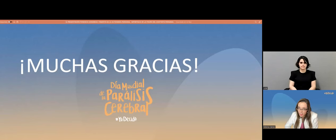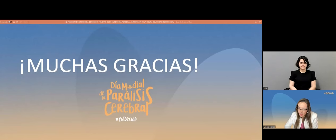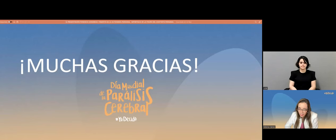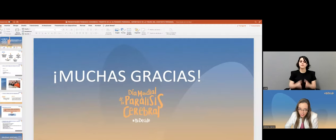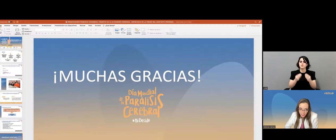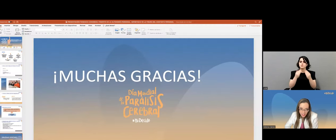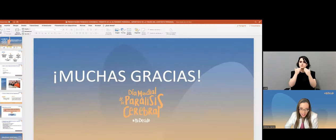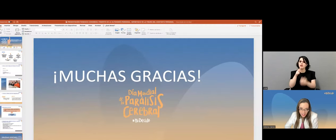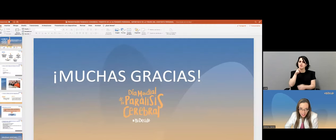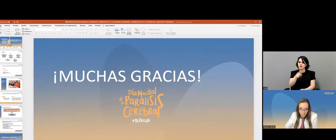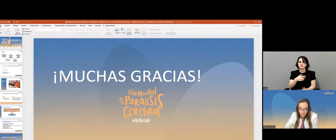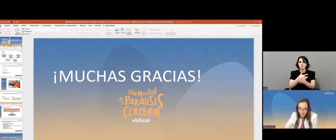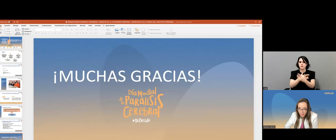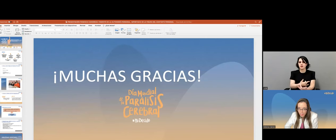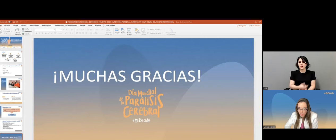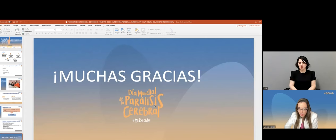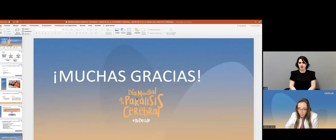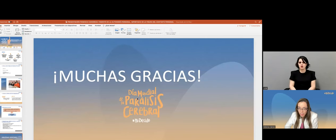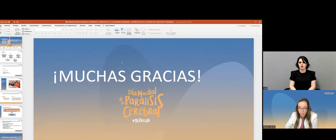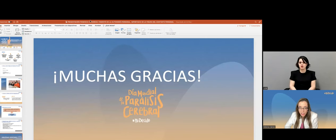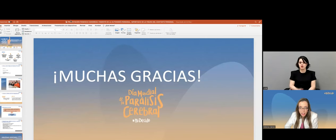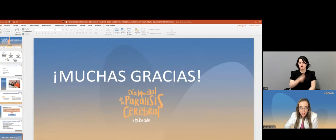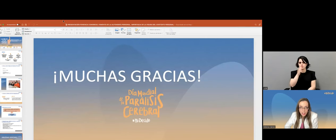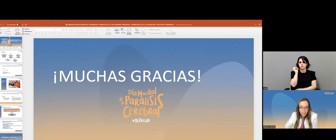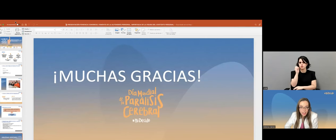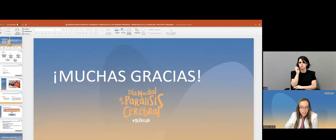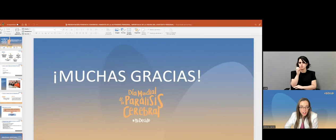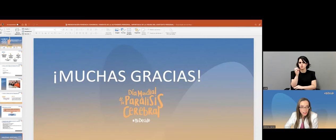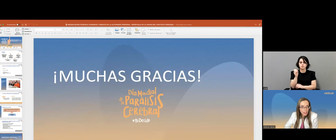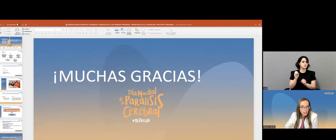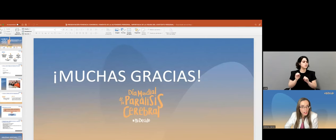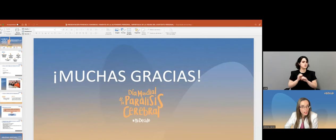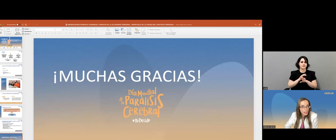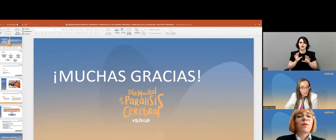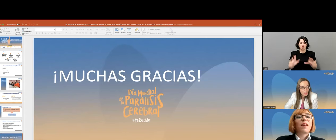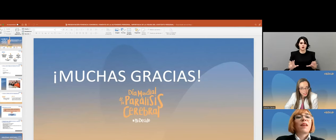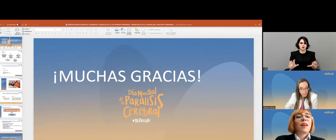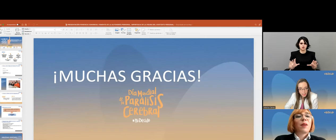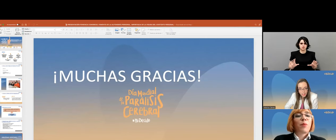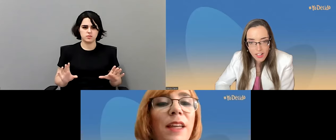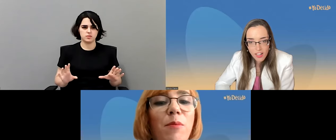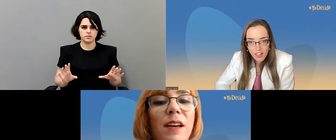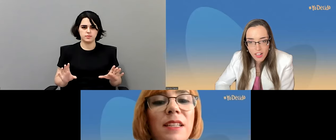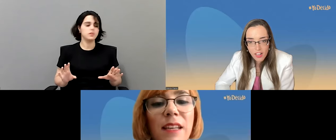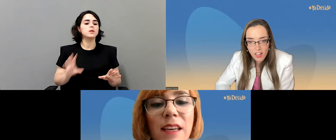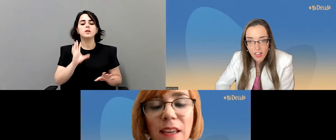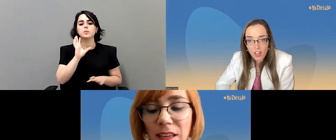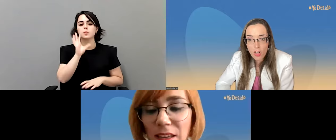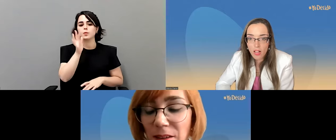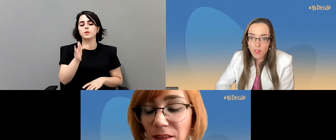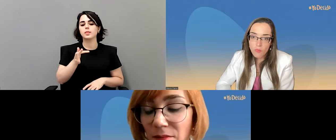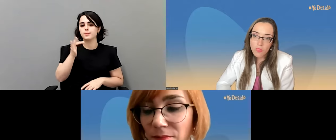Muchas gracias a ti, María, por exponerlo con tanta claridad y por además